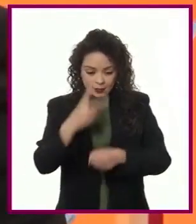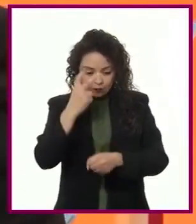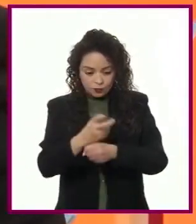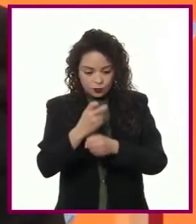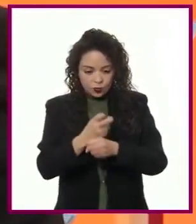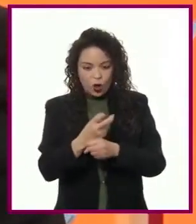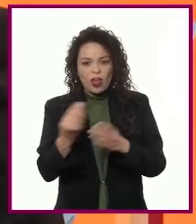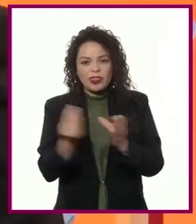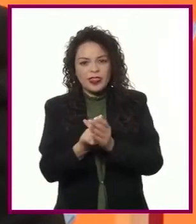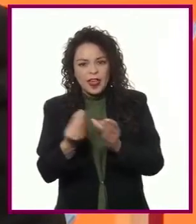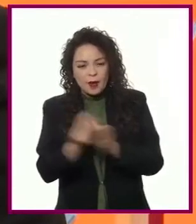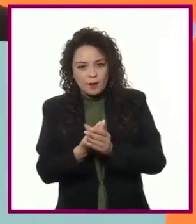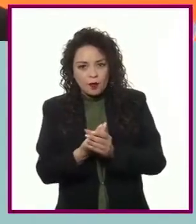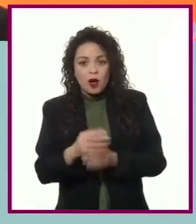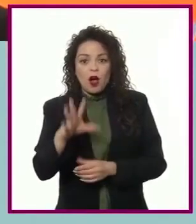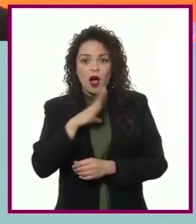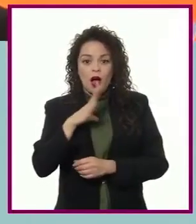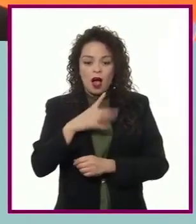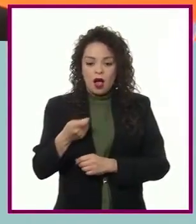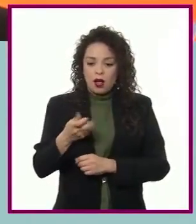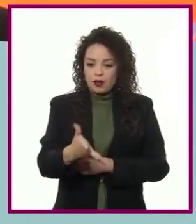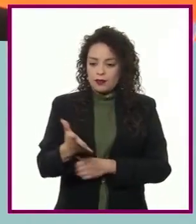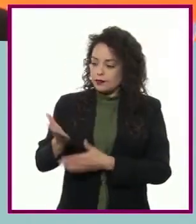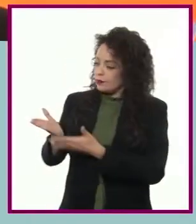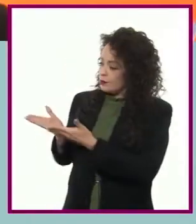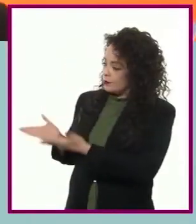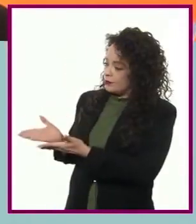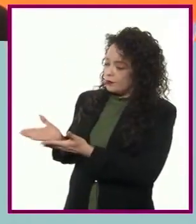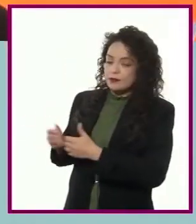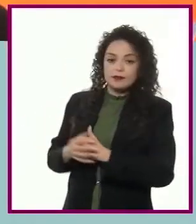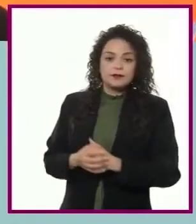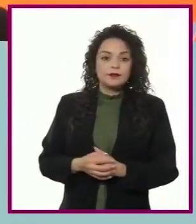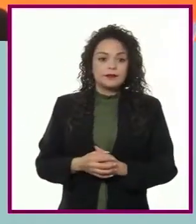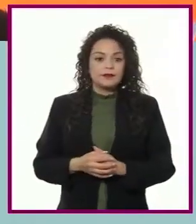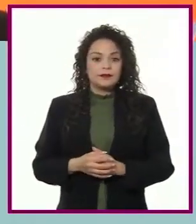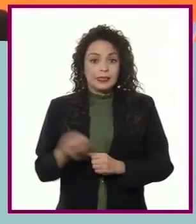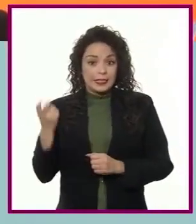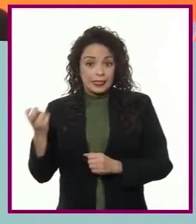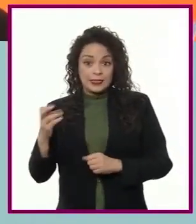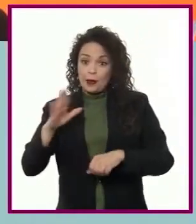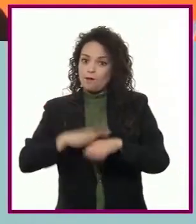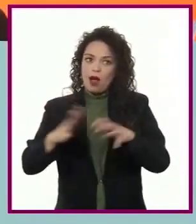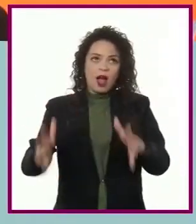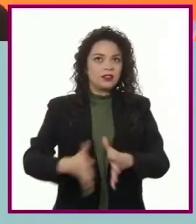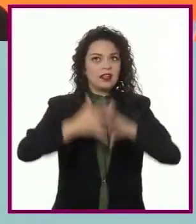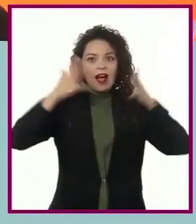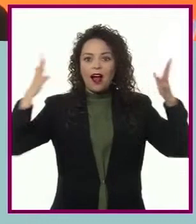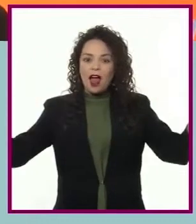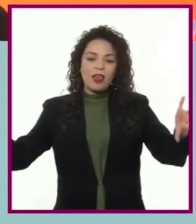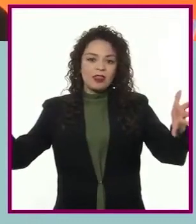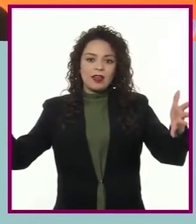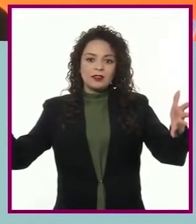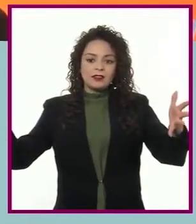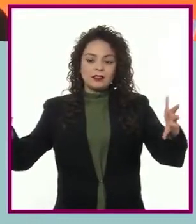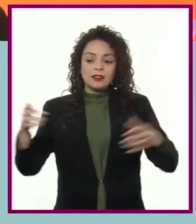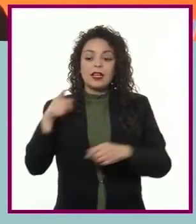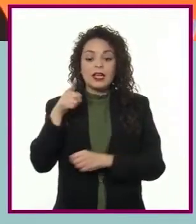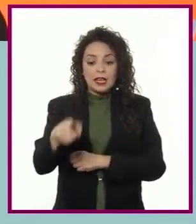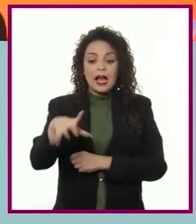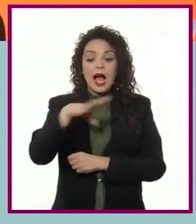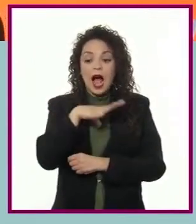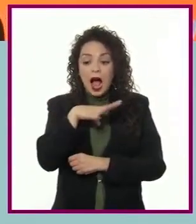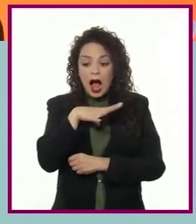encuentran las denominadas galaxias elípticas gigantes, que son las más grandes del universo y pueden